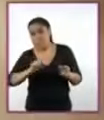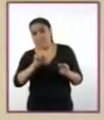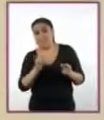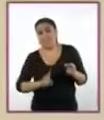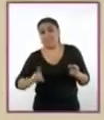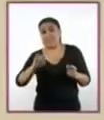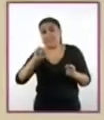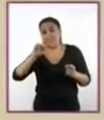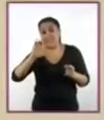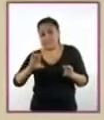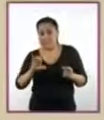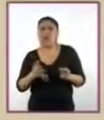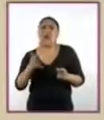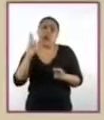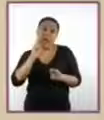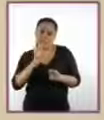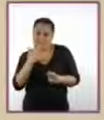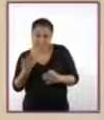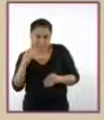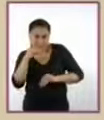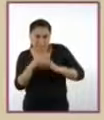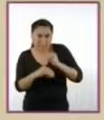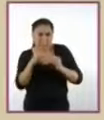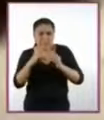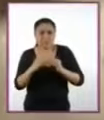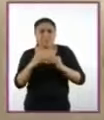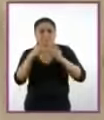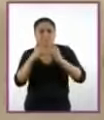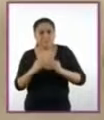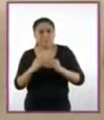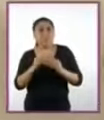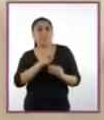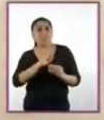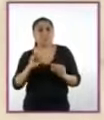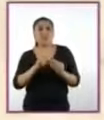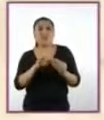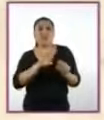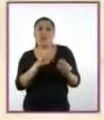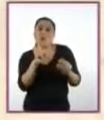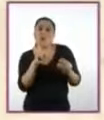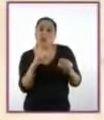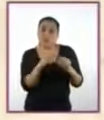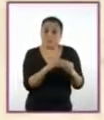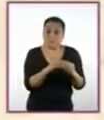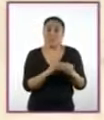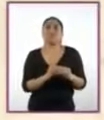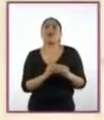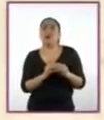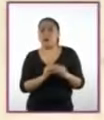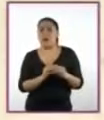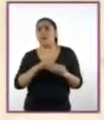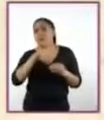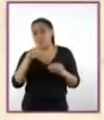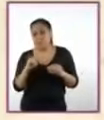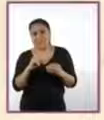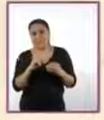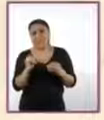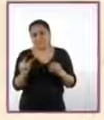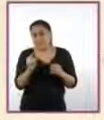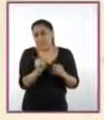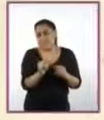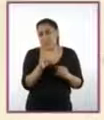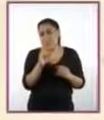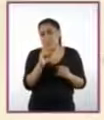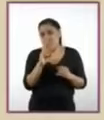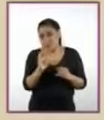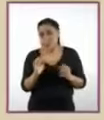zinc, él preparó pedazos de material esponjoso capaces de retener agua. Así que emparejó un pedazo de cobre con